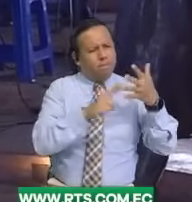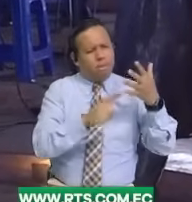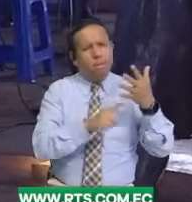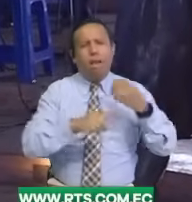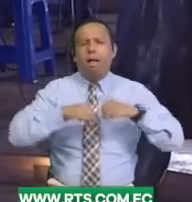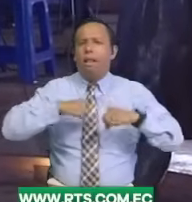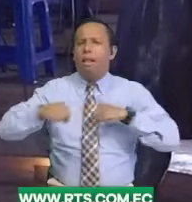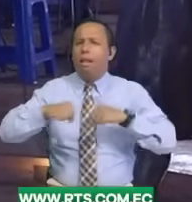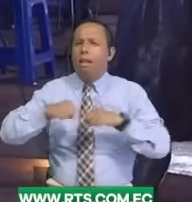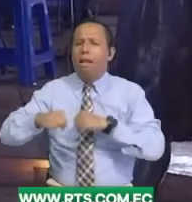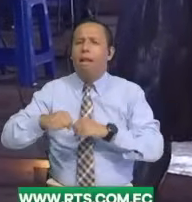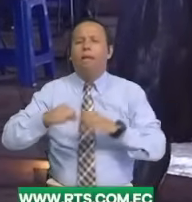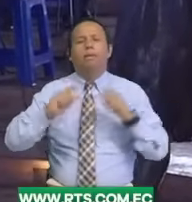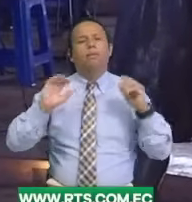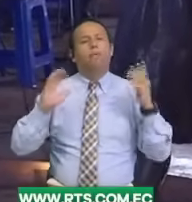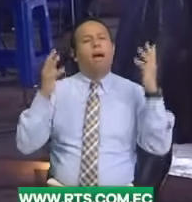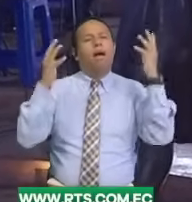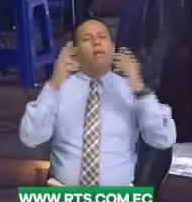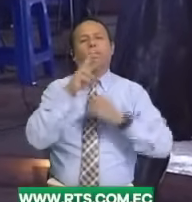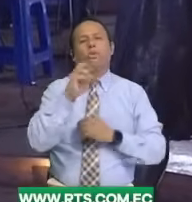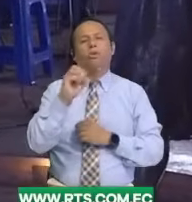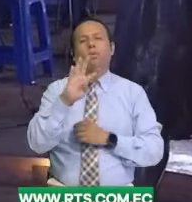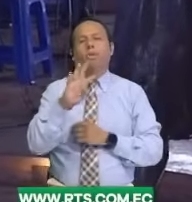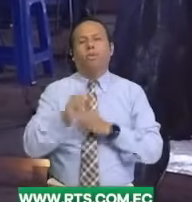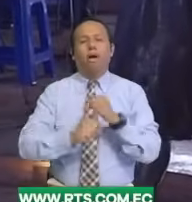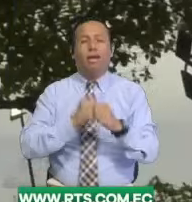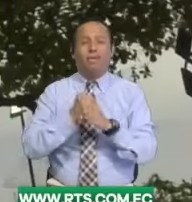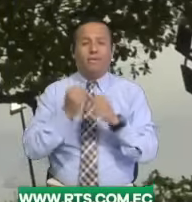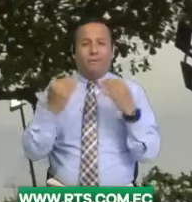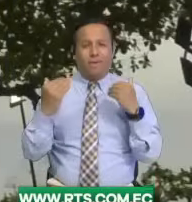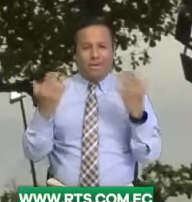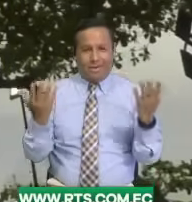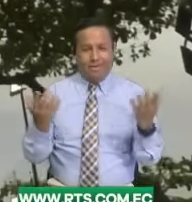204 años de independencia. ¡Viva Guayaquil!